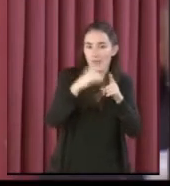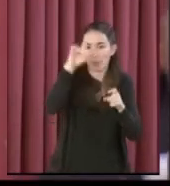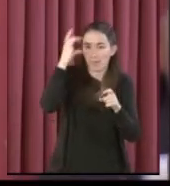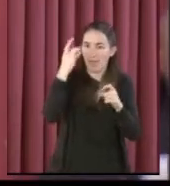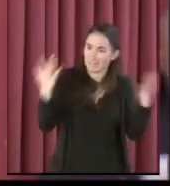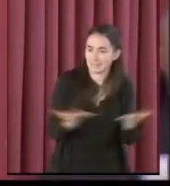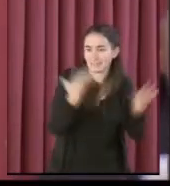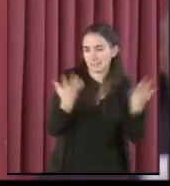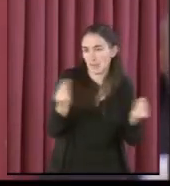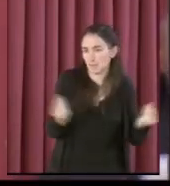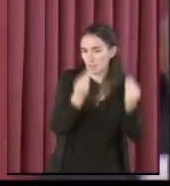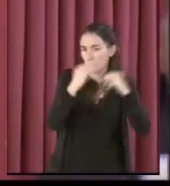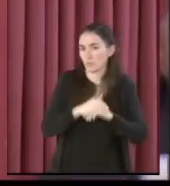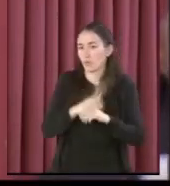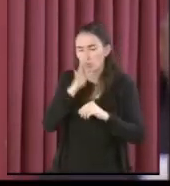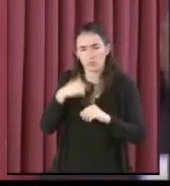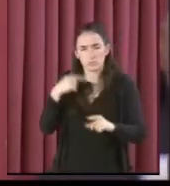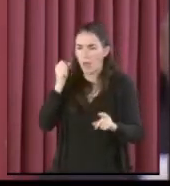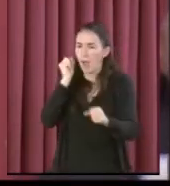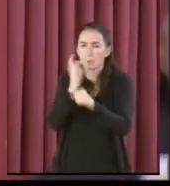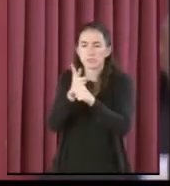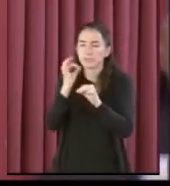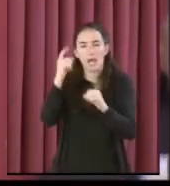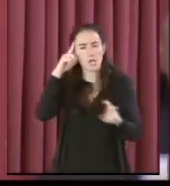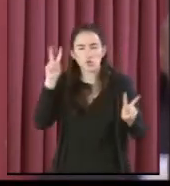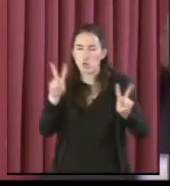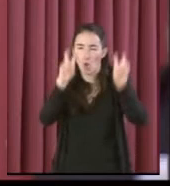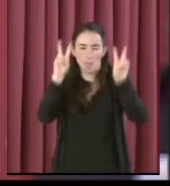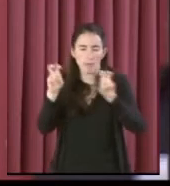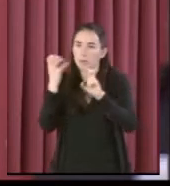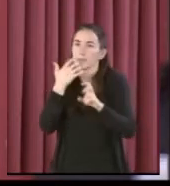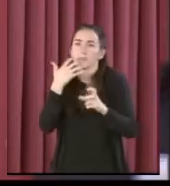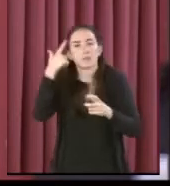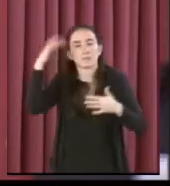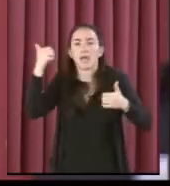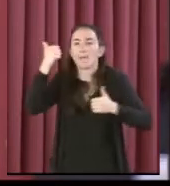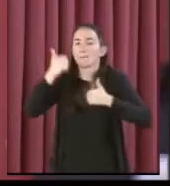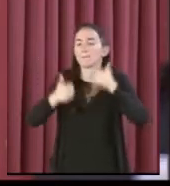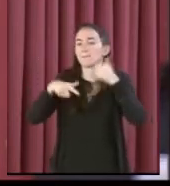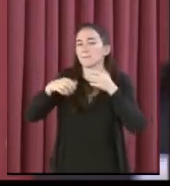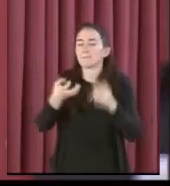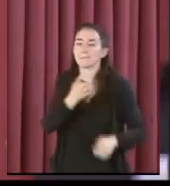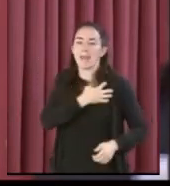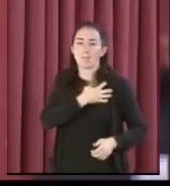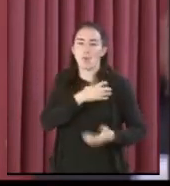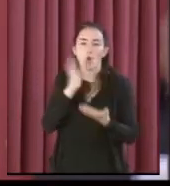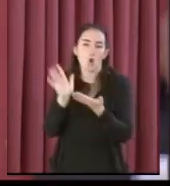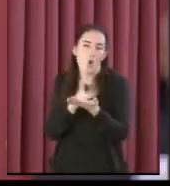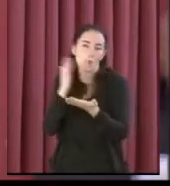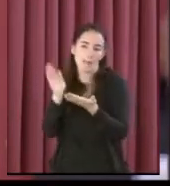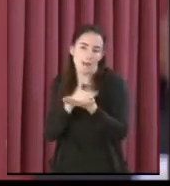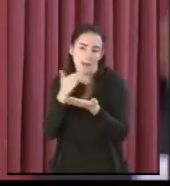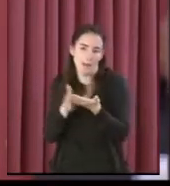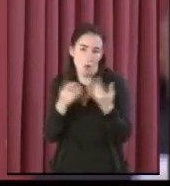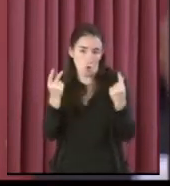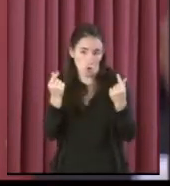por la colaboración es determinante para el desarrollo de grandes certámenes como el Premio Logroño de Novela, que desde el año pasado incluye un apartado